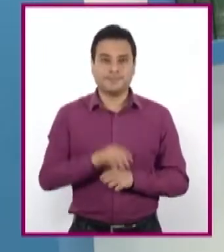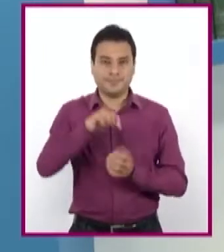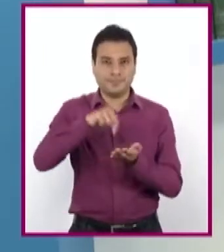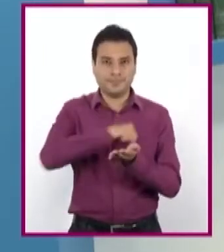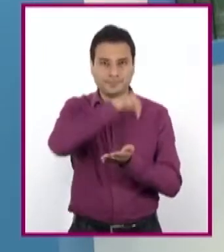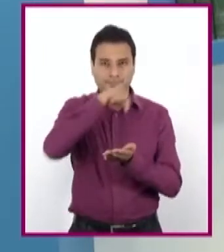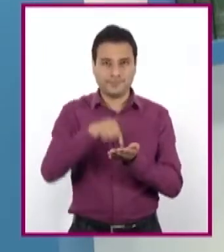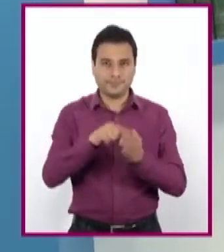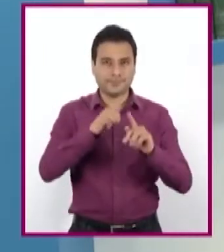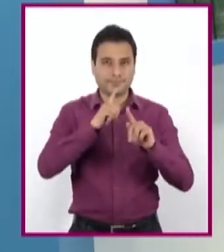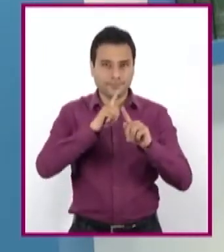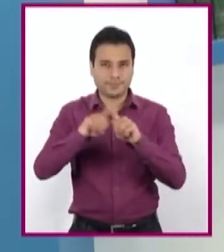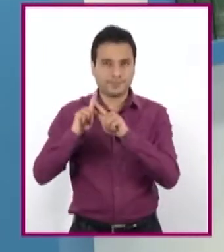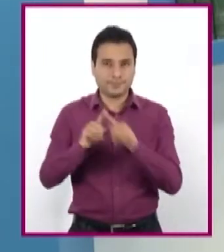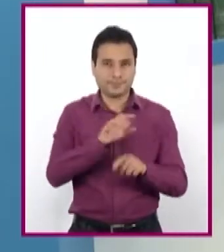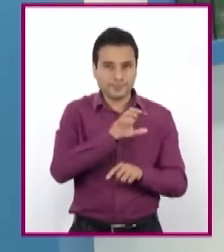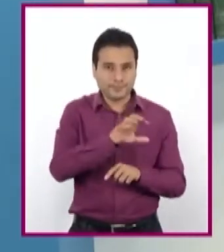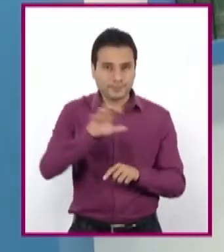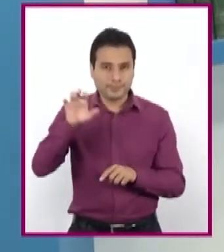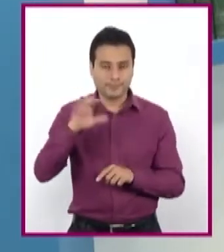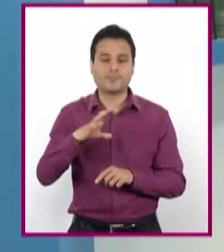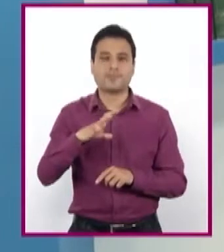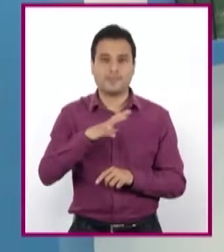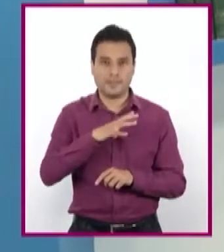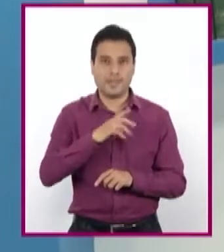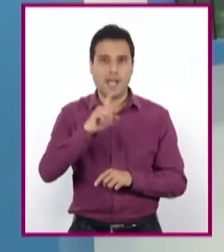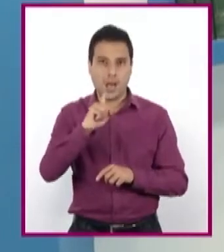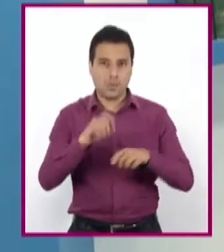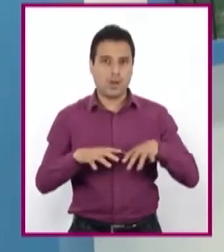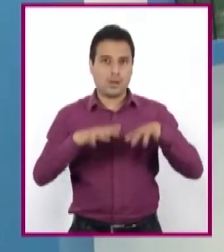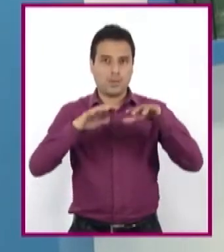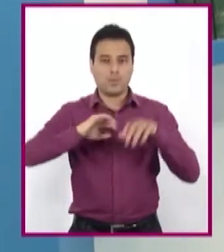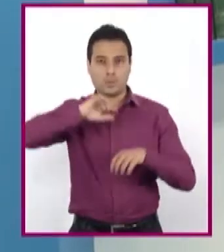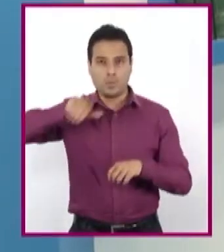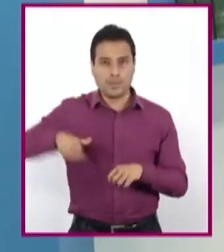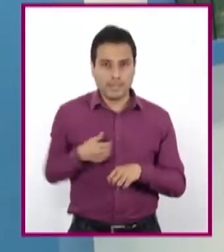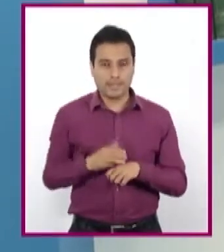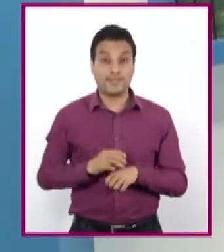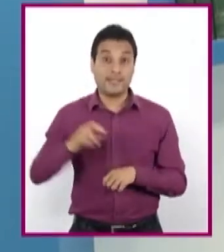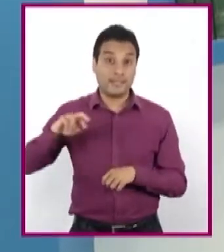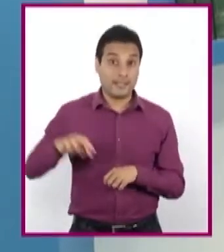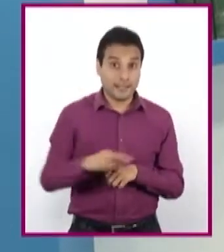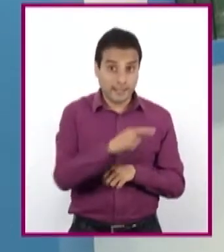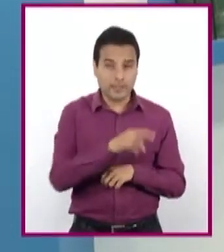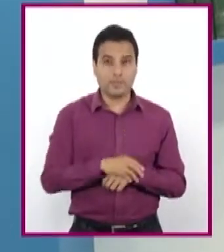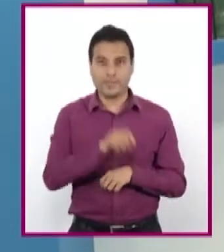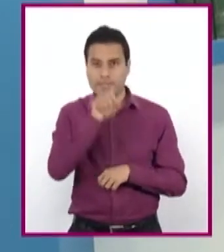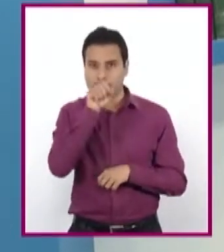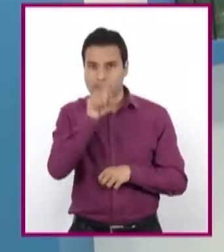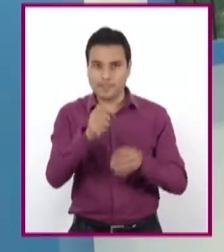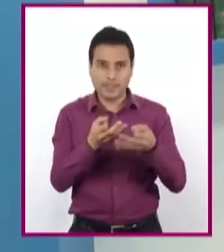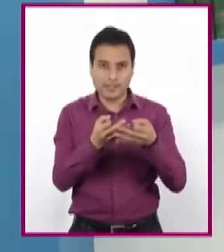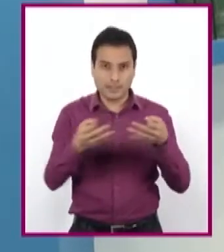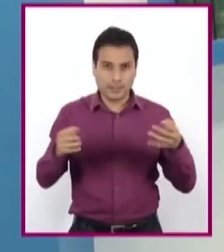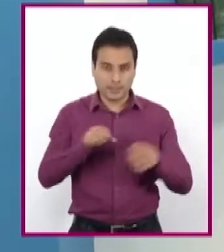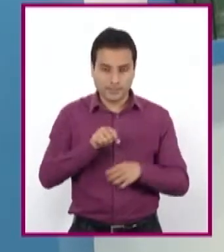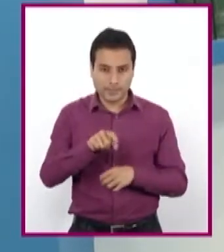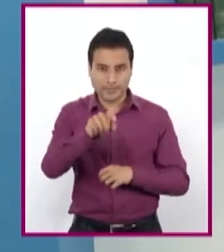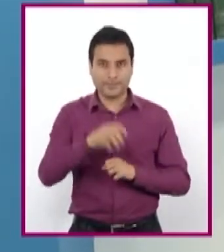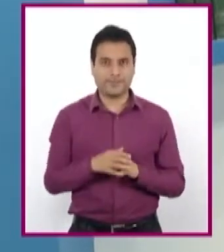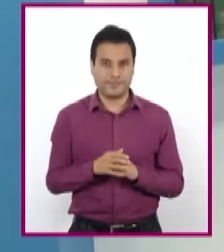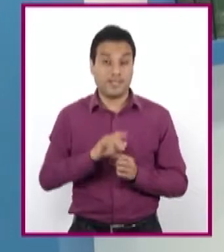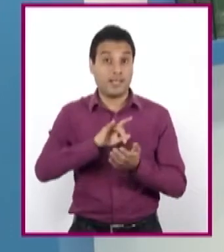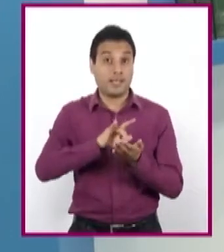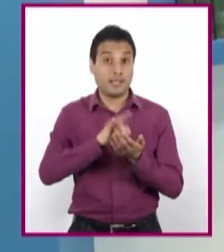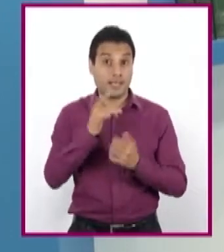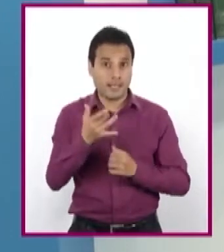territorio mesoamericano se han descubierto represas, canales, terrazas y otros sistemas de control de aguas. Gracias a ellos,